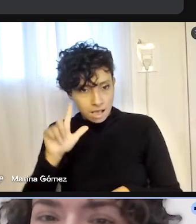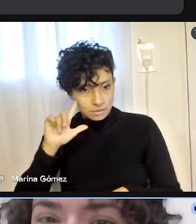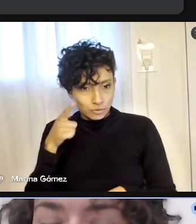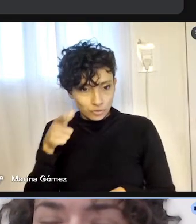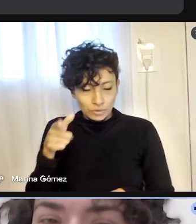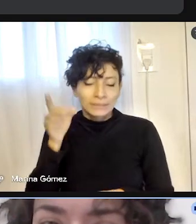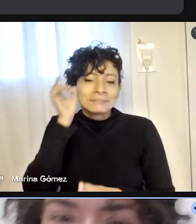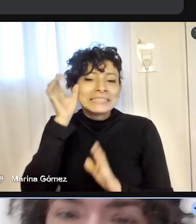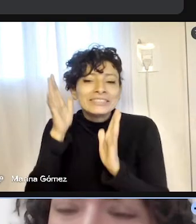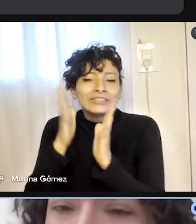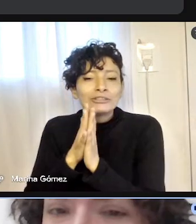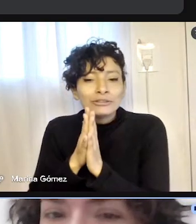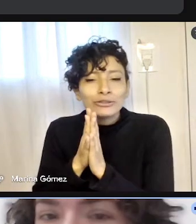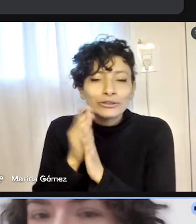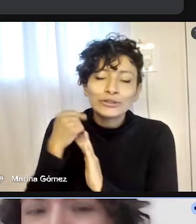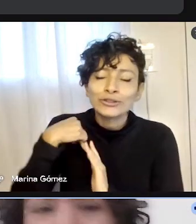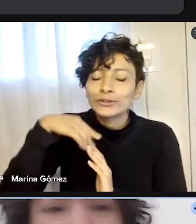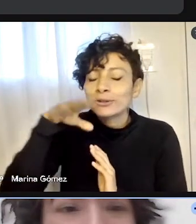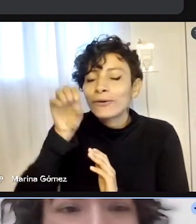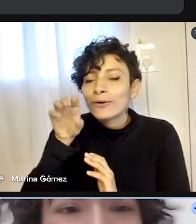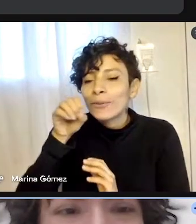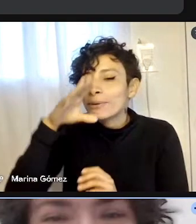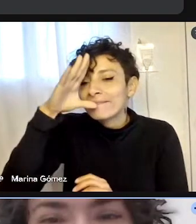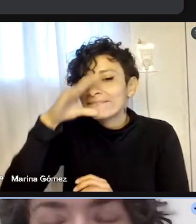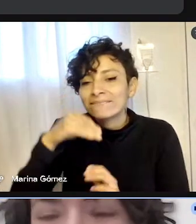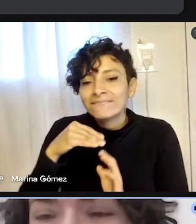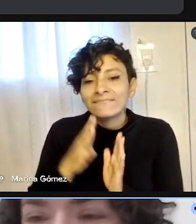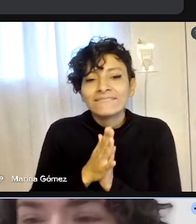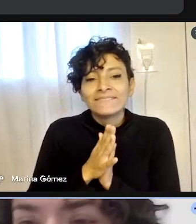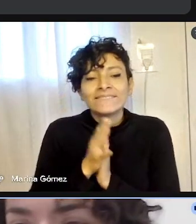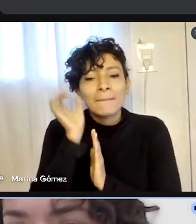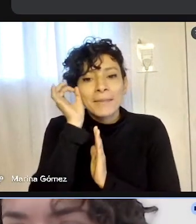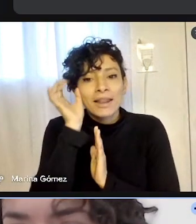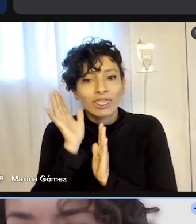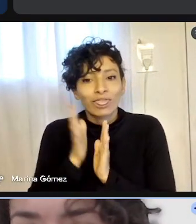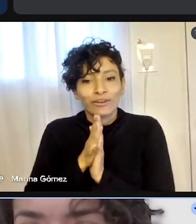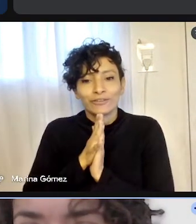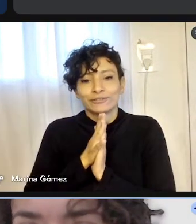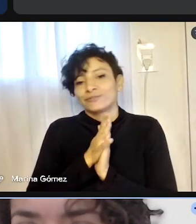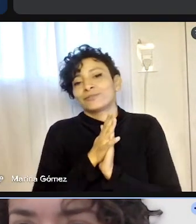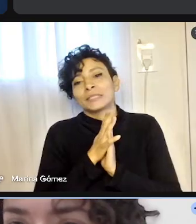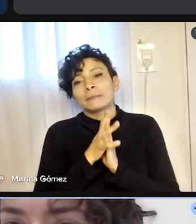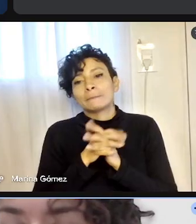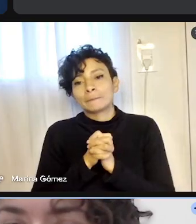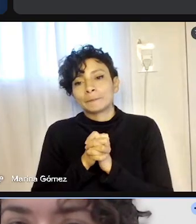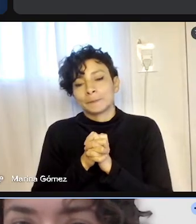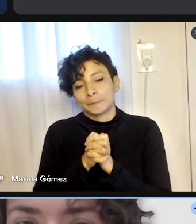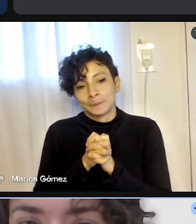Perdón, Fabricia, que me olvidé de vos. No de vos, de tu nombre.